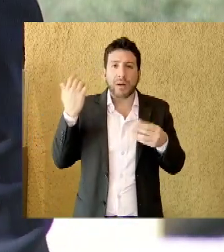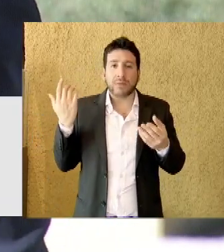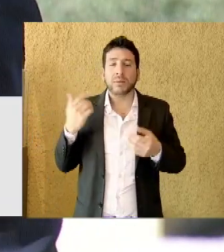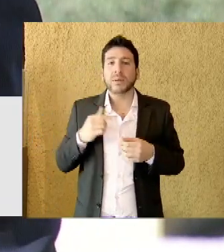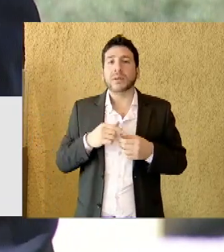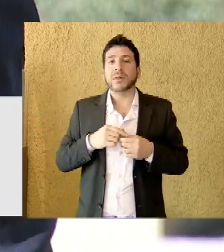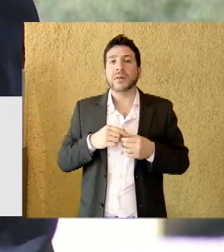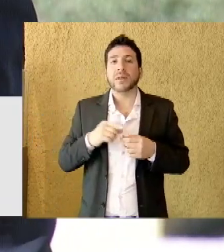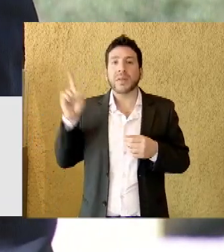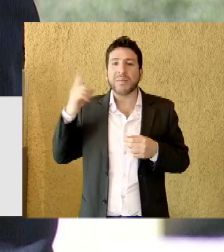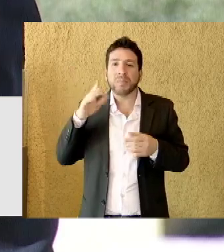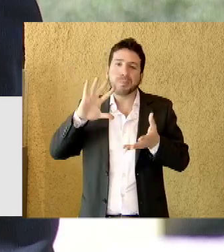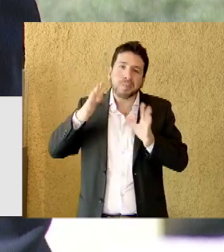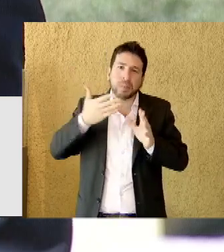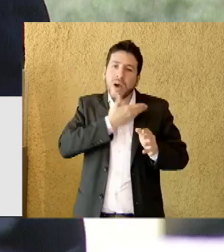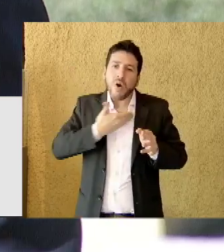el gobierno de la ciudad.